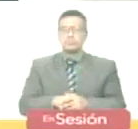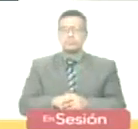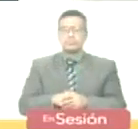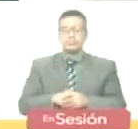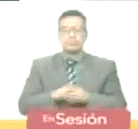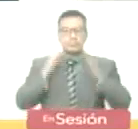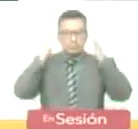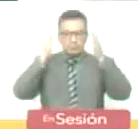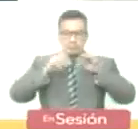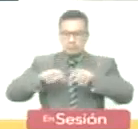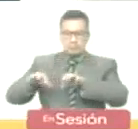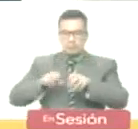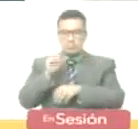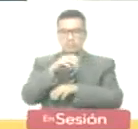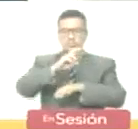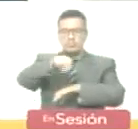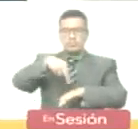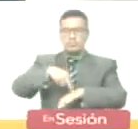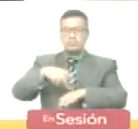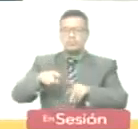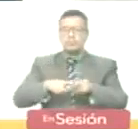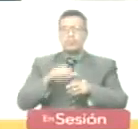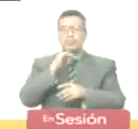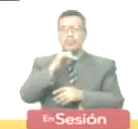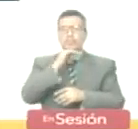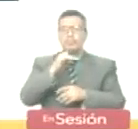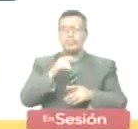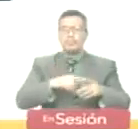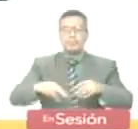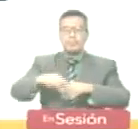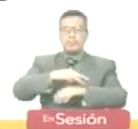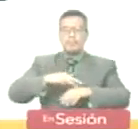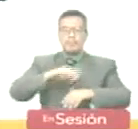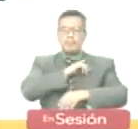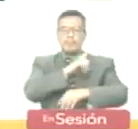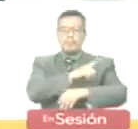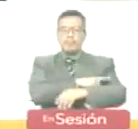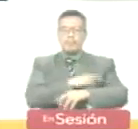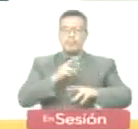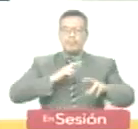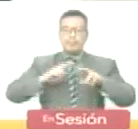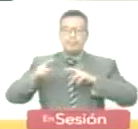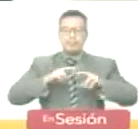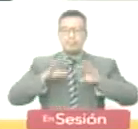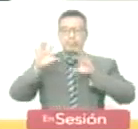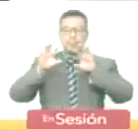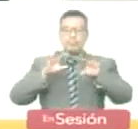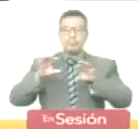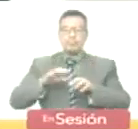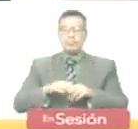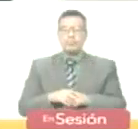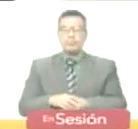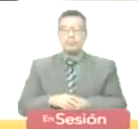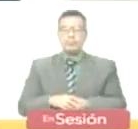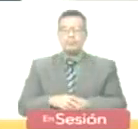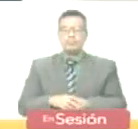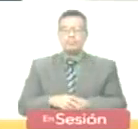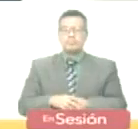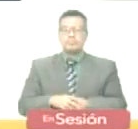instruye a la Secretaría de la Asamblea Nacional para que sea informado el Ministerio del Poder Popular para las Relaciones